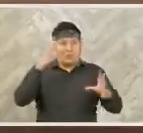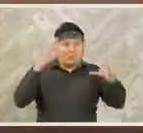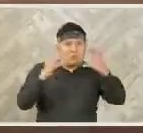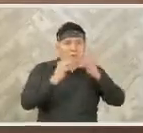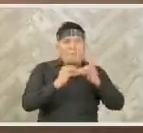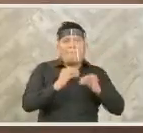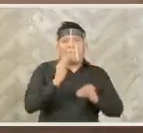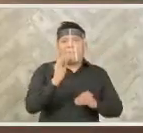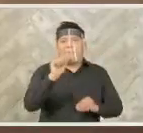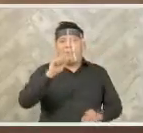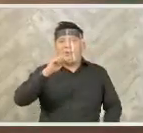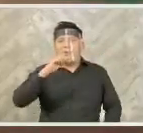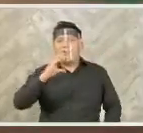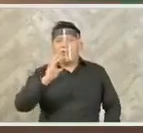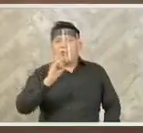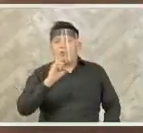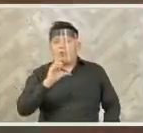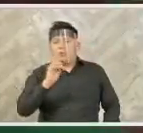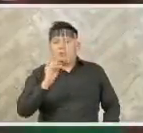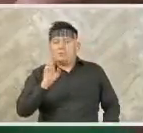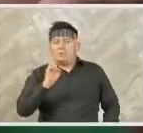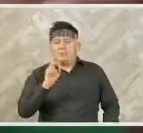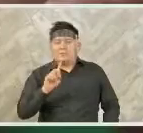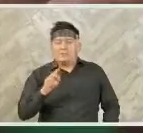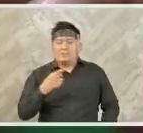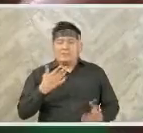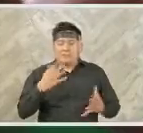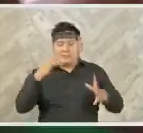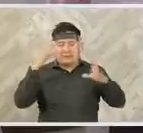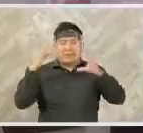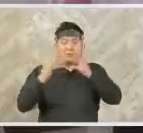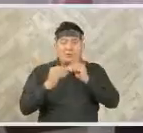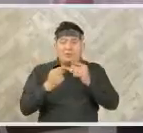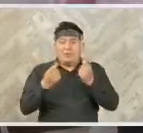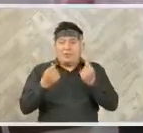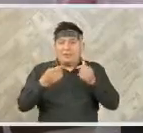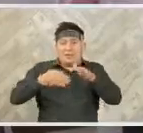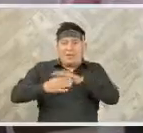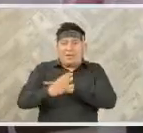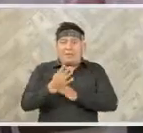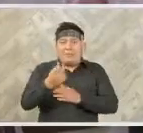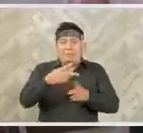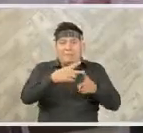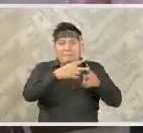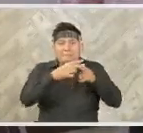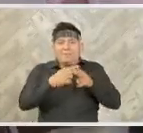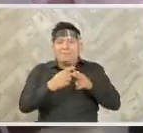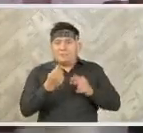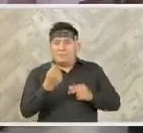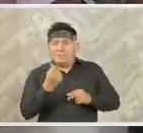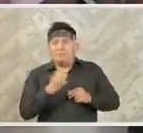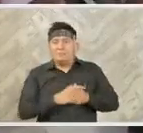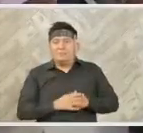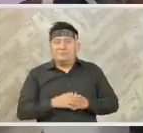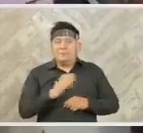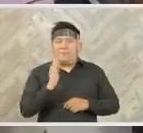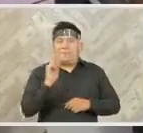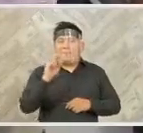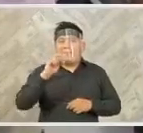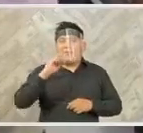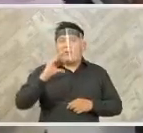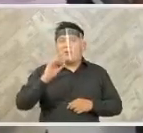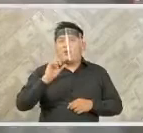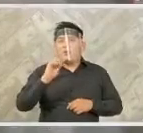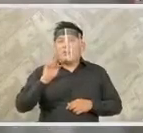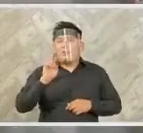como el Fondo Nacional de Garantías, para facilitar el acceso al crédito y para abaratarlo. Por ejemplo, con el Bancoldex hicimos un convenio en el que la alcaldía